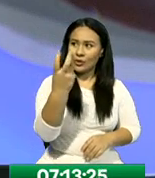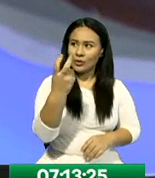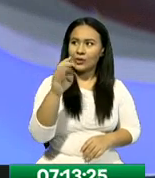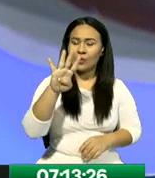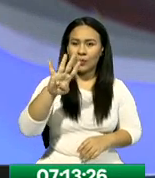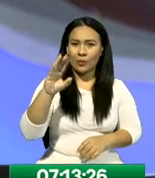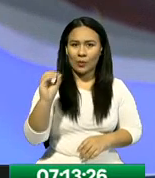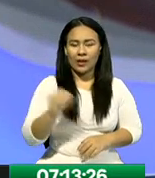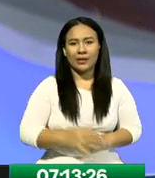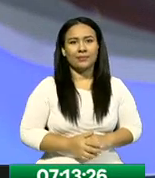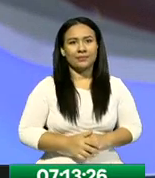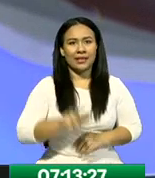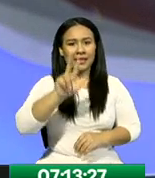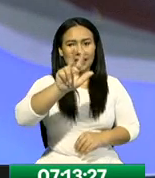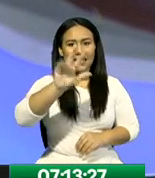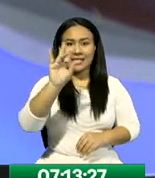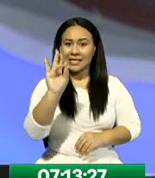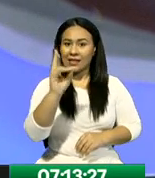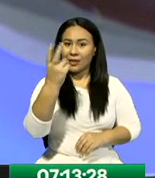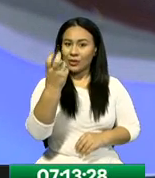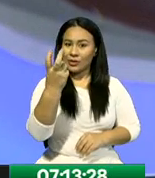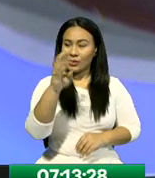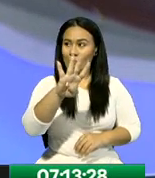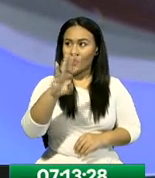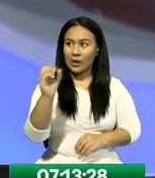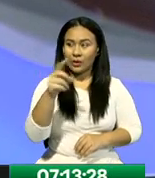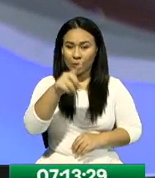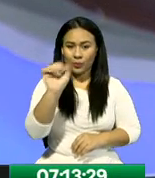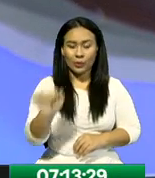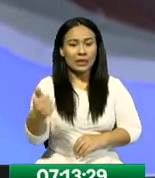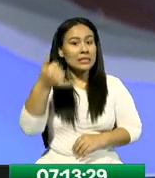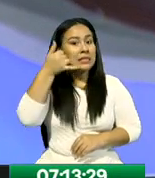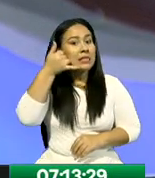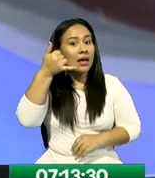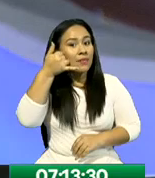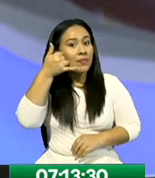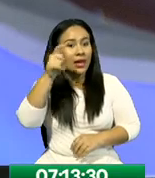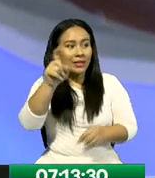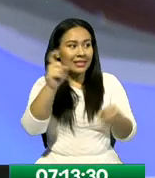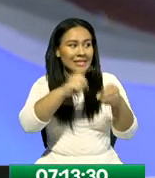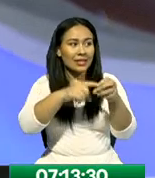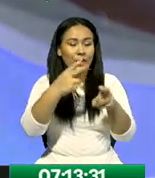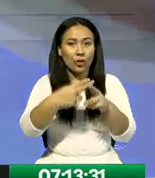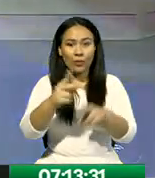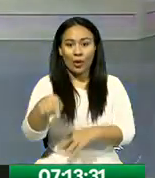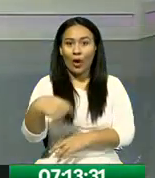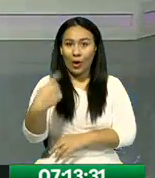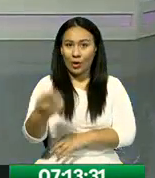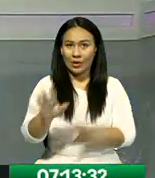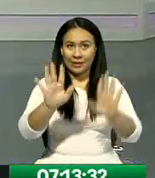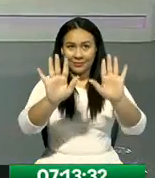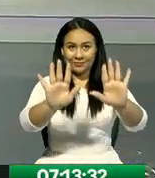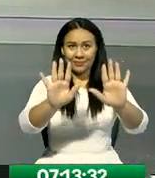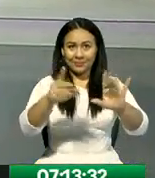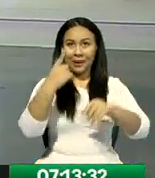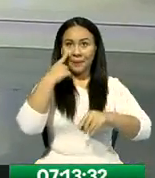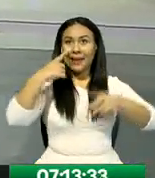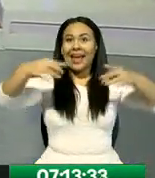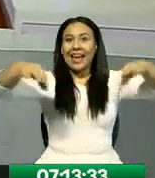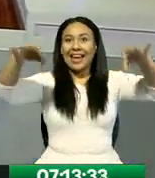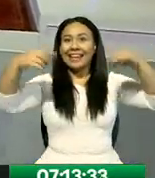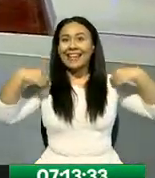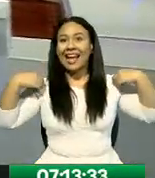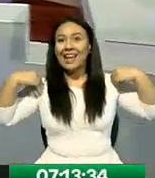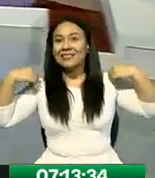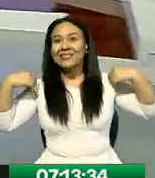373-1240, 373-1240, extensiones 4221, 4229. Y agarre acá, por favor. Aquí tenemos también la